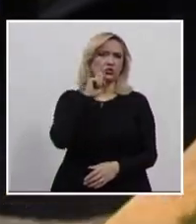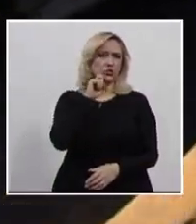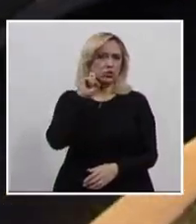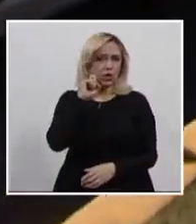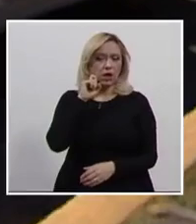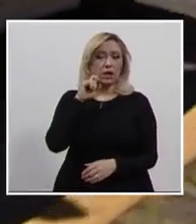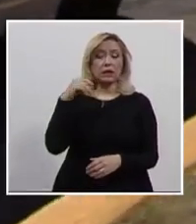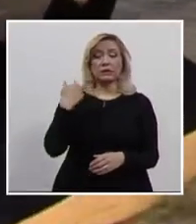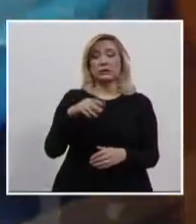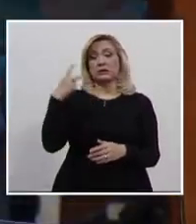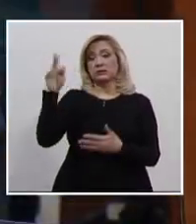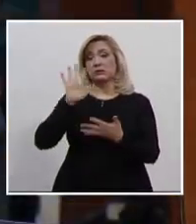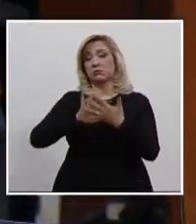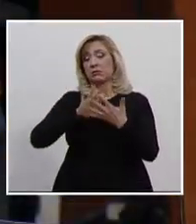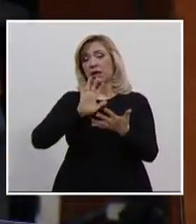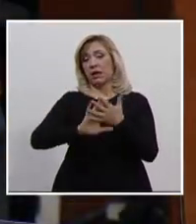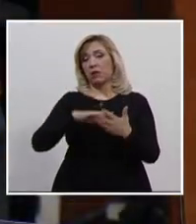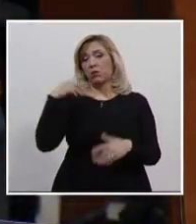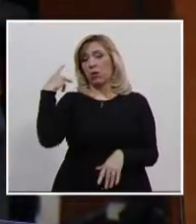Código Penal de Puebla.